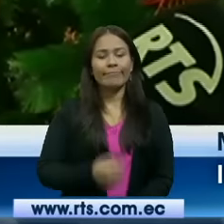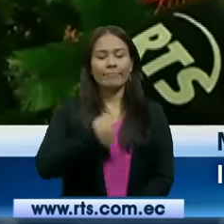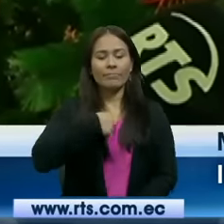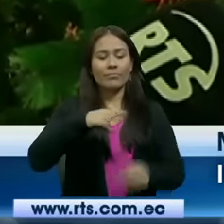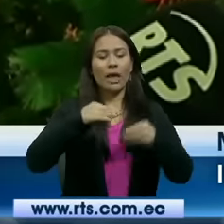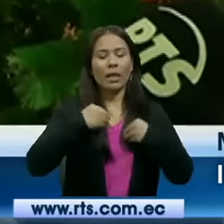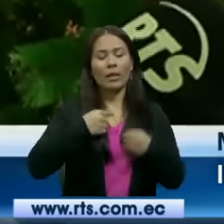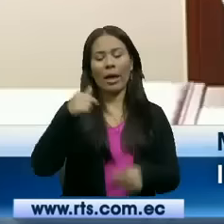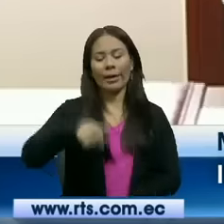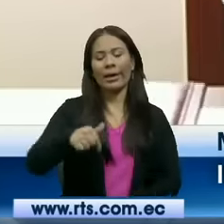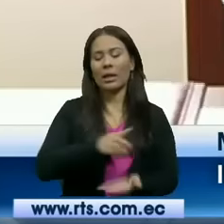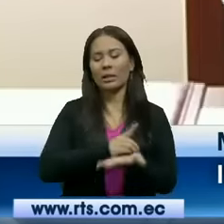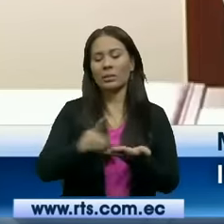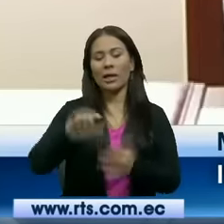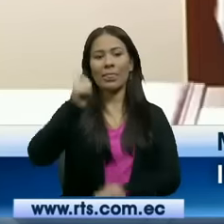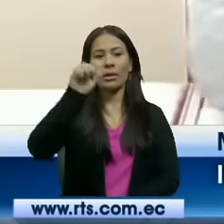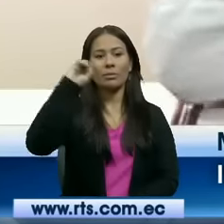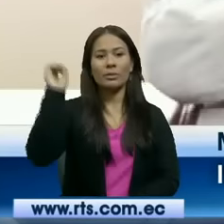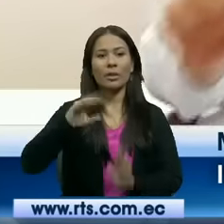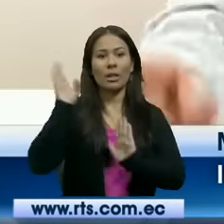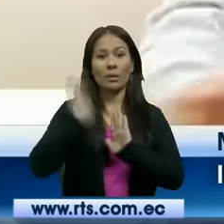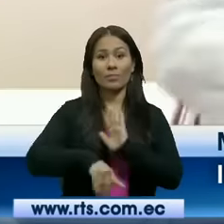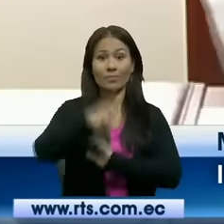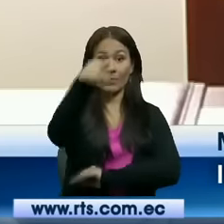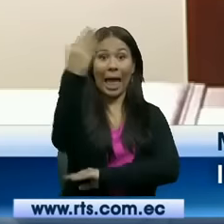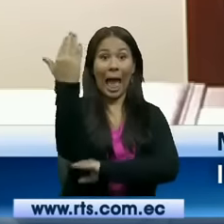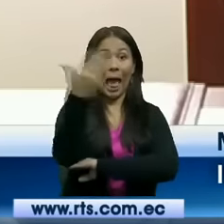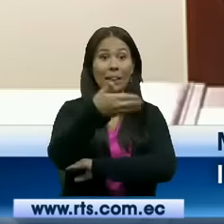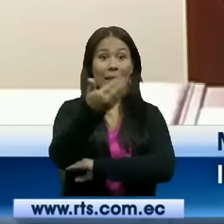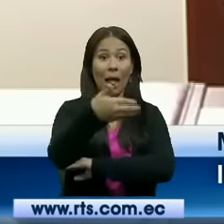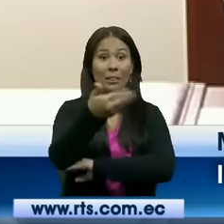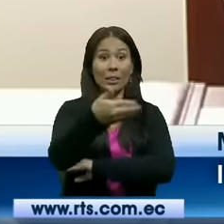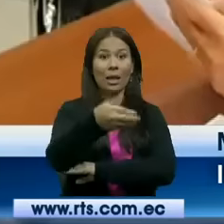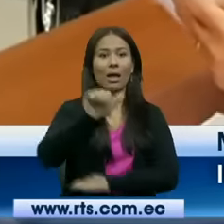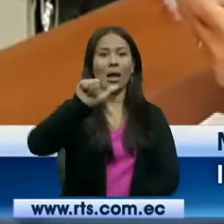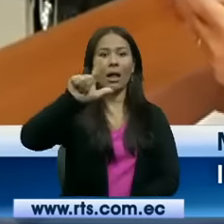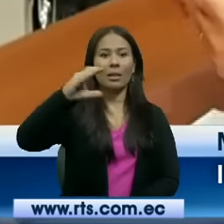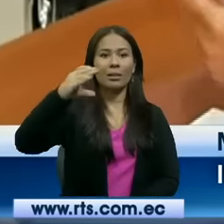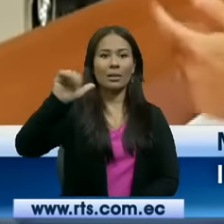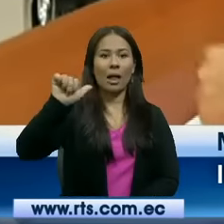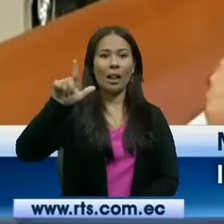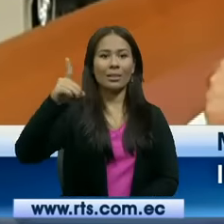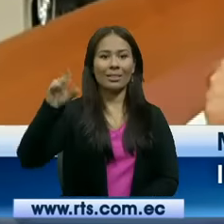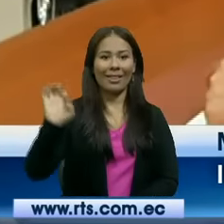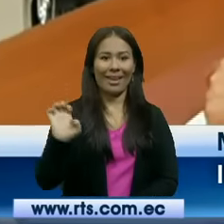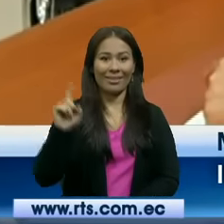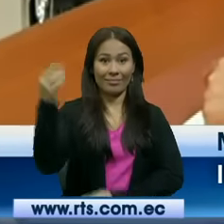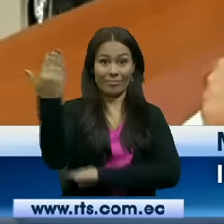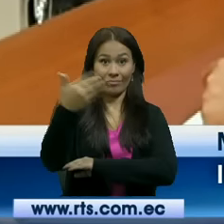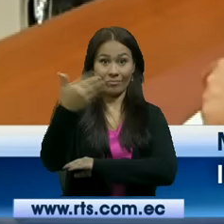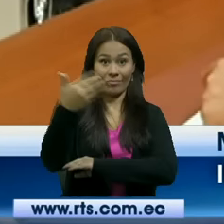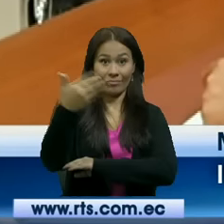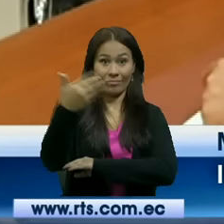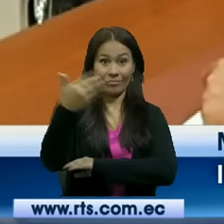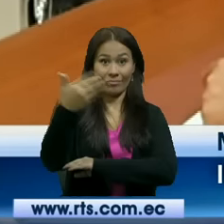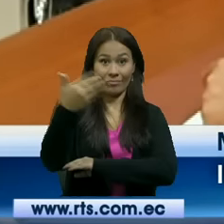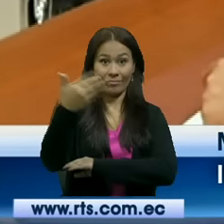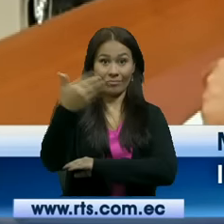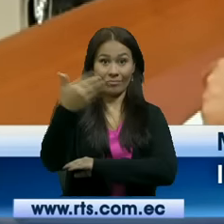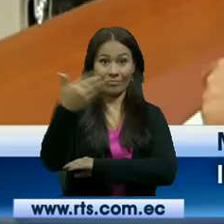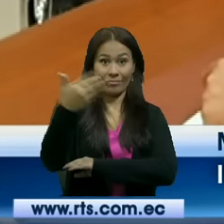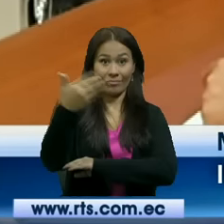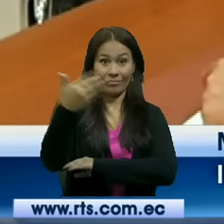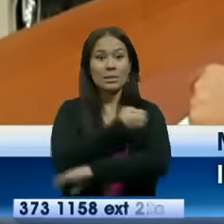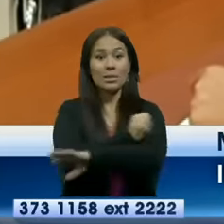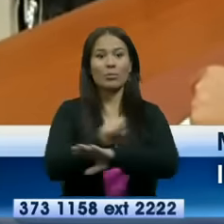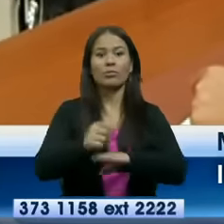10% de descuento también. El alcalde de San Borondón explicó que se trató de un ajuste catastral que trajo consigo la ley de plusvalía